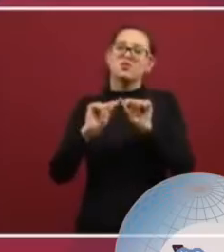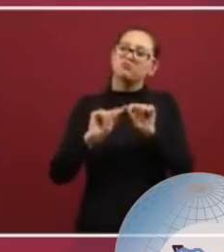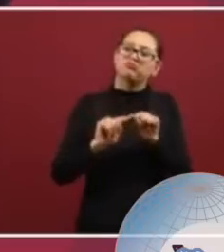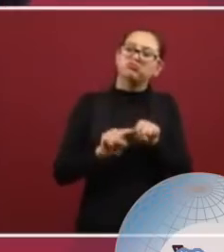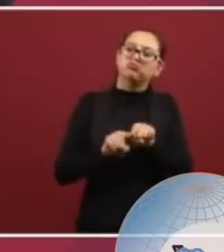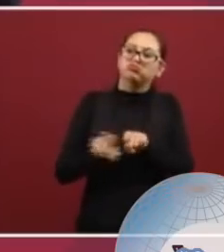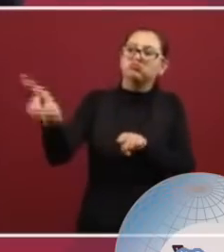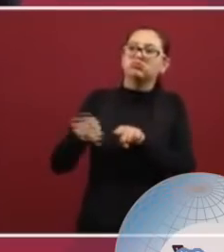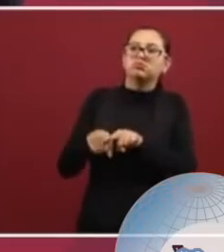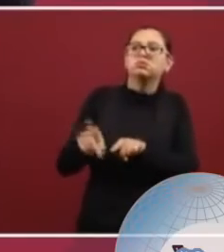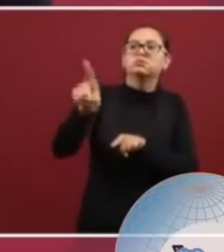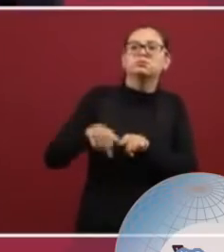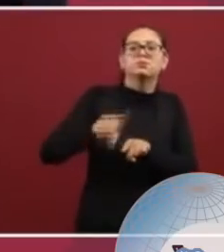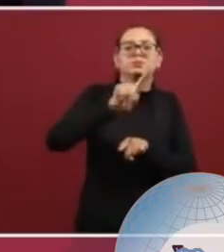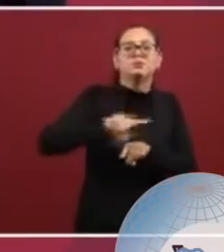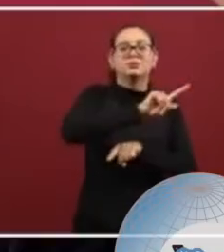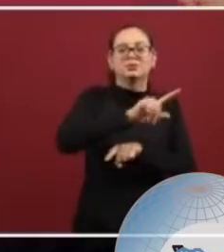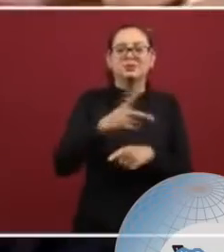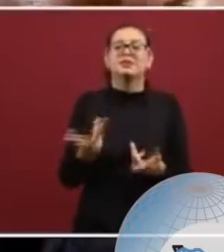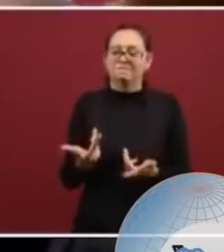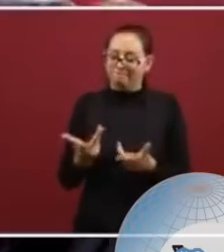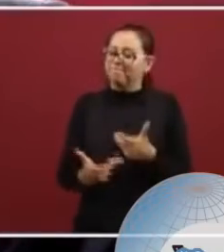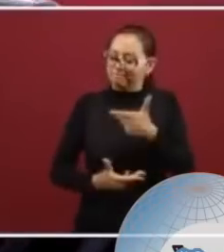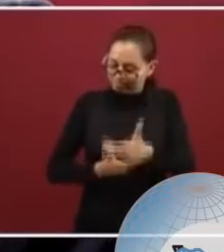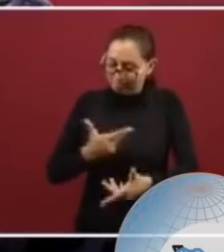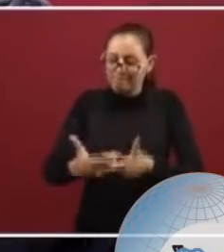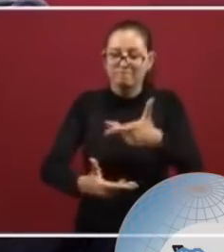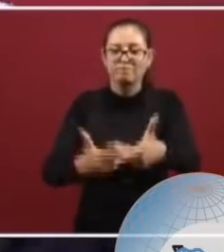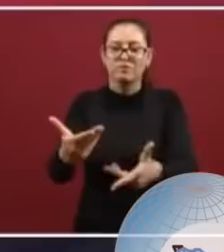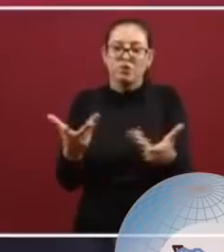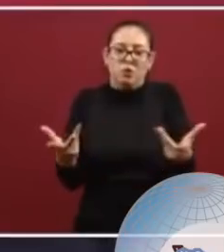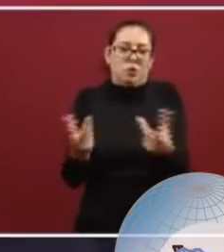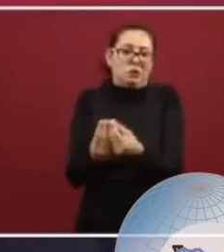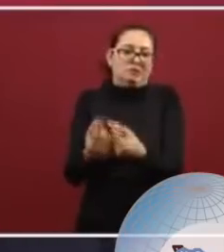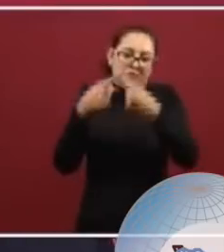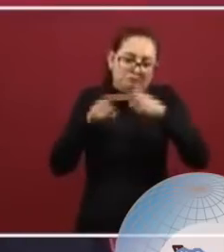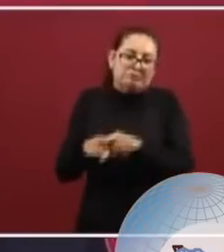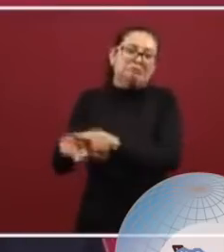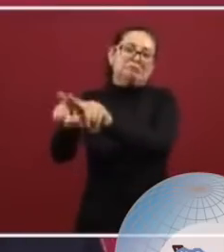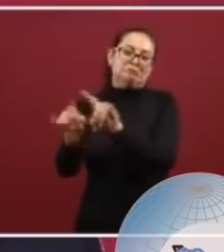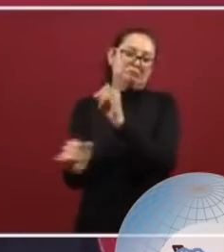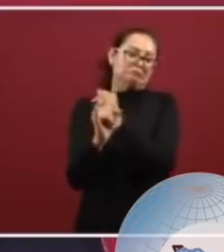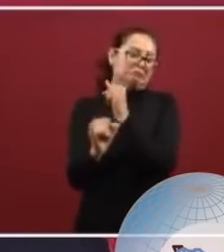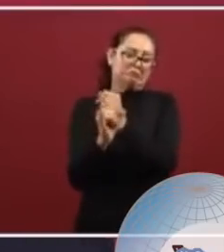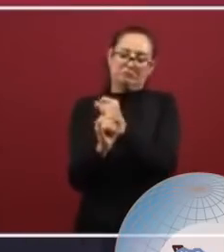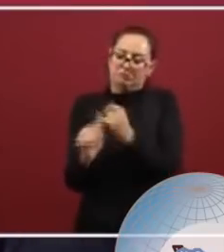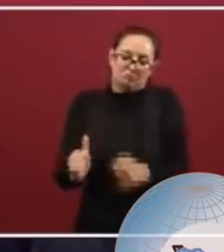y se está trabajando en el proyecto para avanzar con esa comunicación de fibra